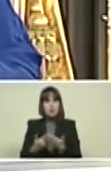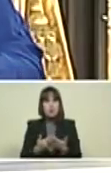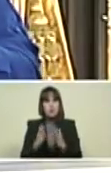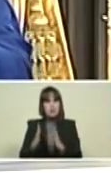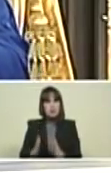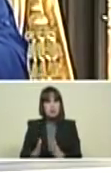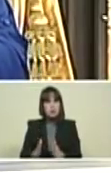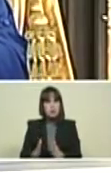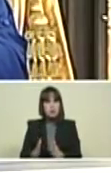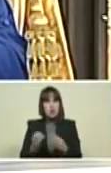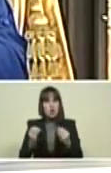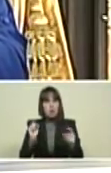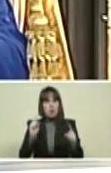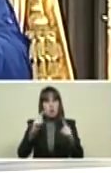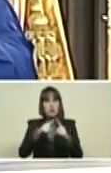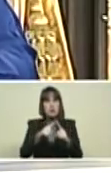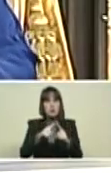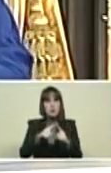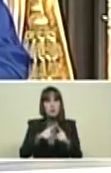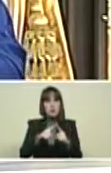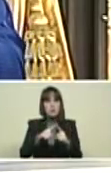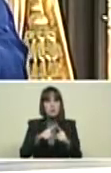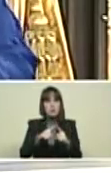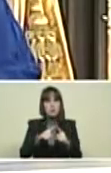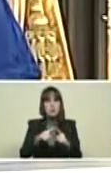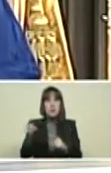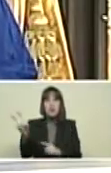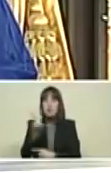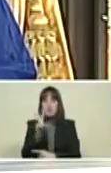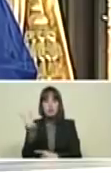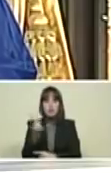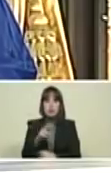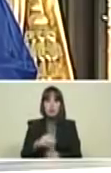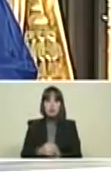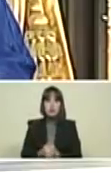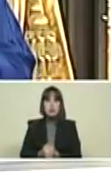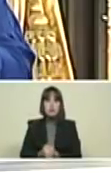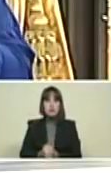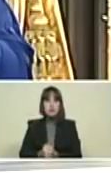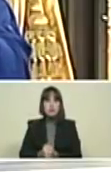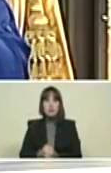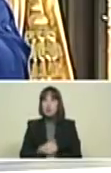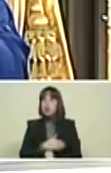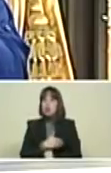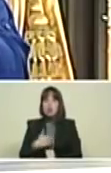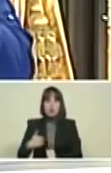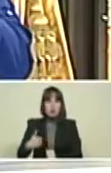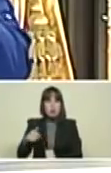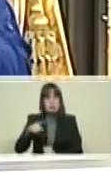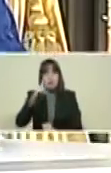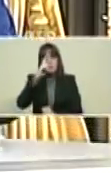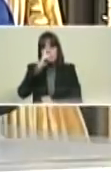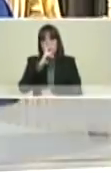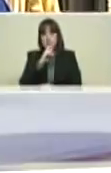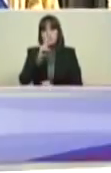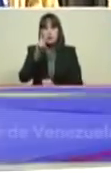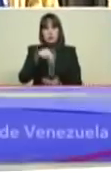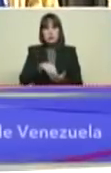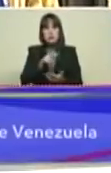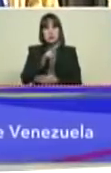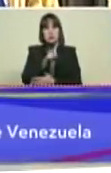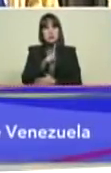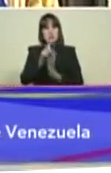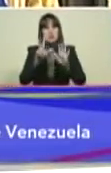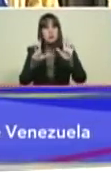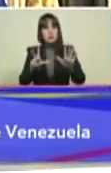lo planteo como una meta de la nación entera, de toda Venezuela. Yo quiero que en este año